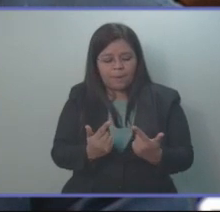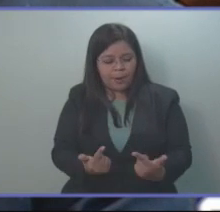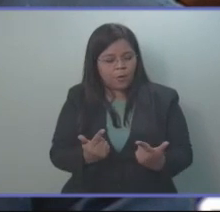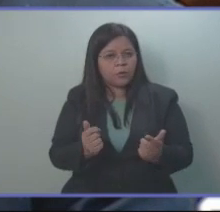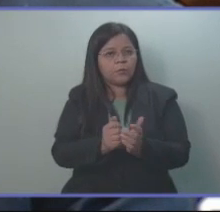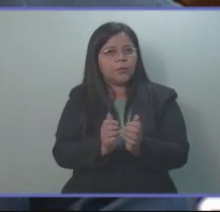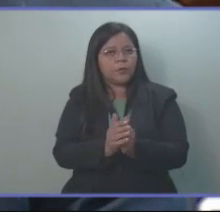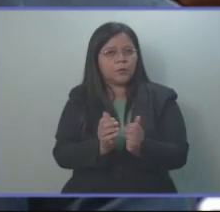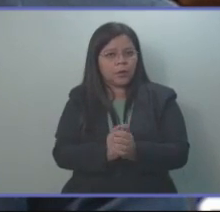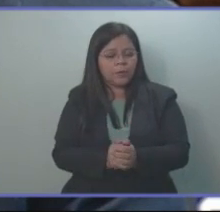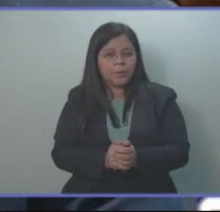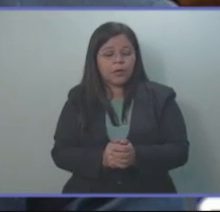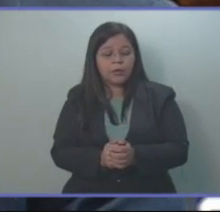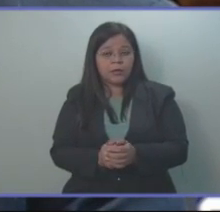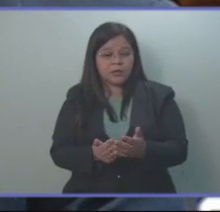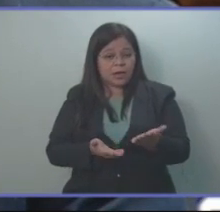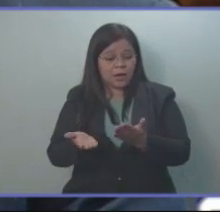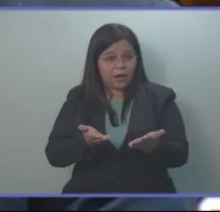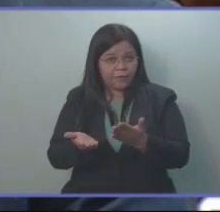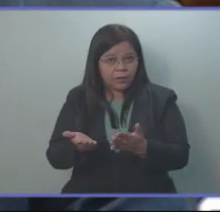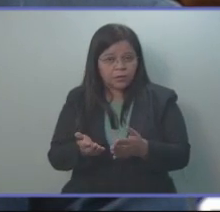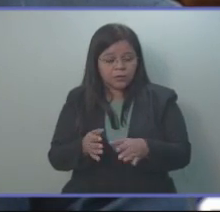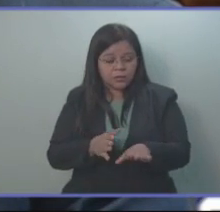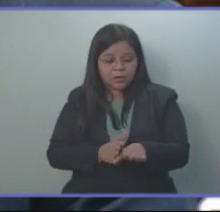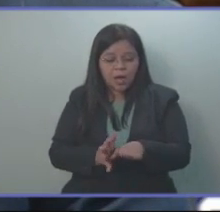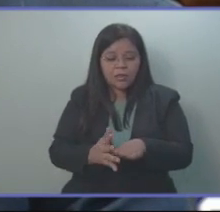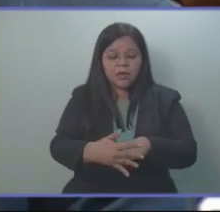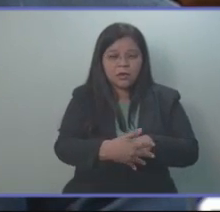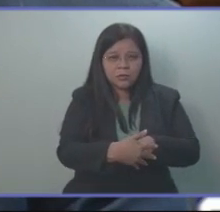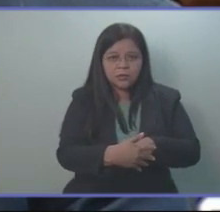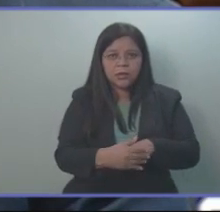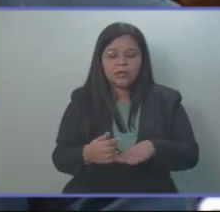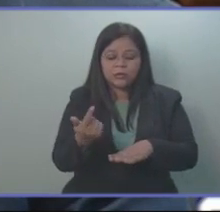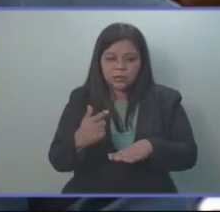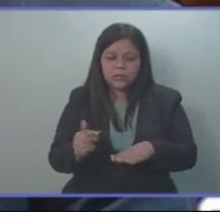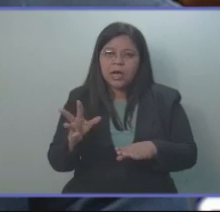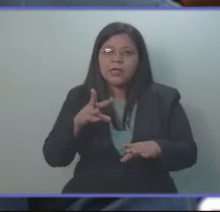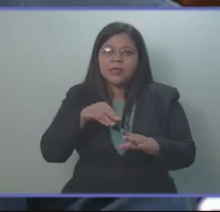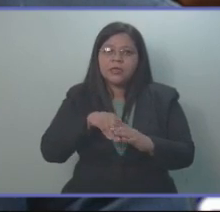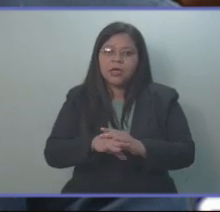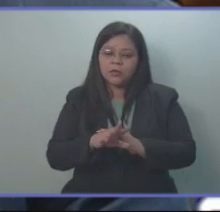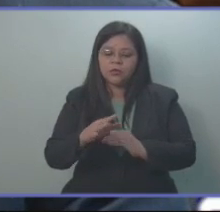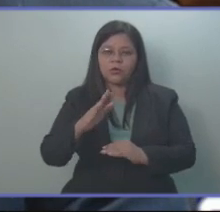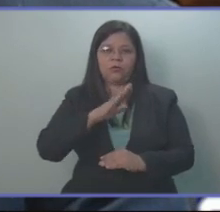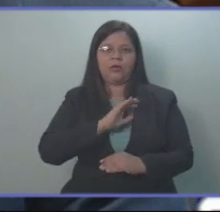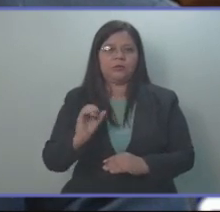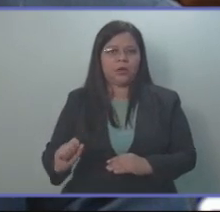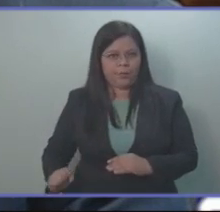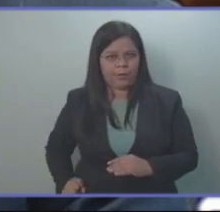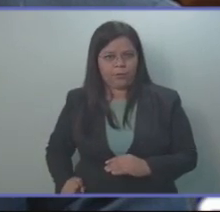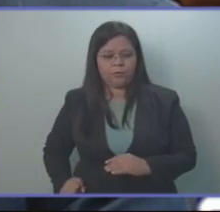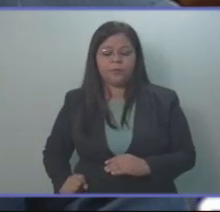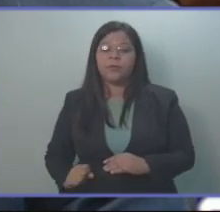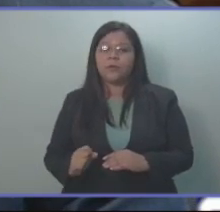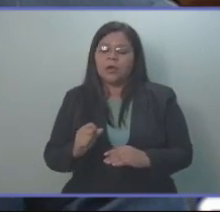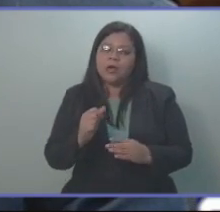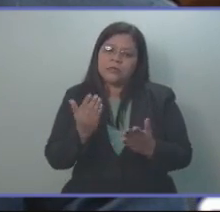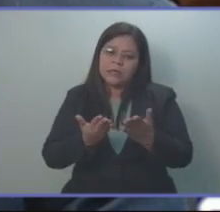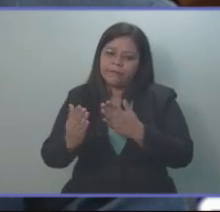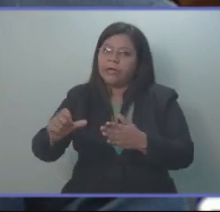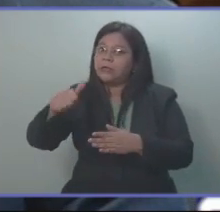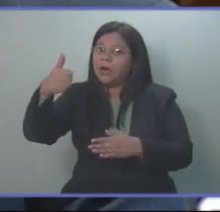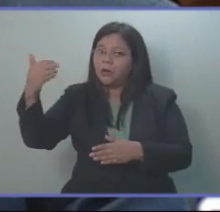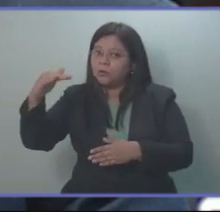islotes, cayos o cualquier otro territorio insular que esté dentro de los límites que componen a la República del Salvador a extranjeros se